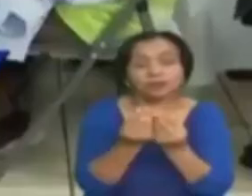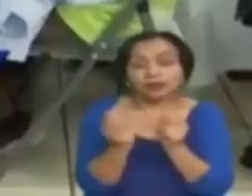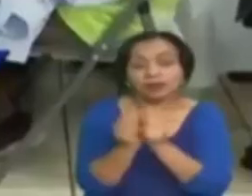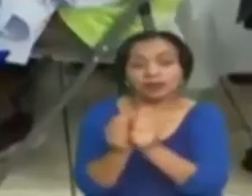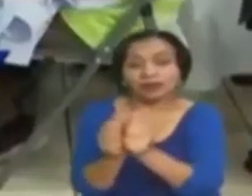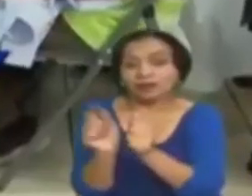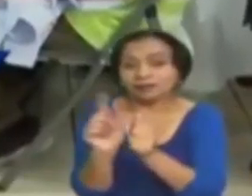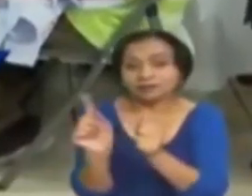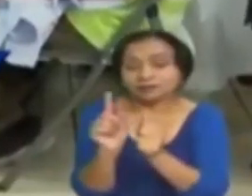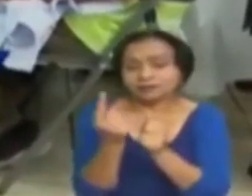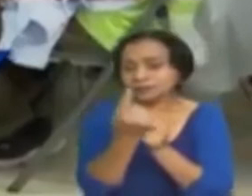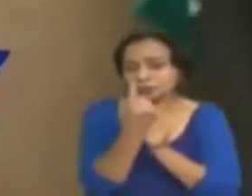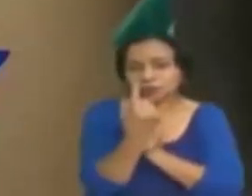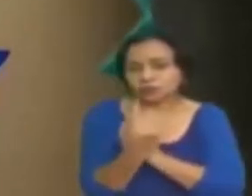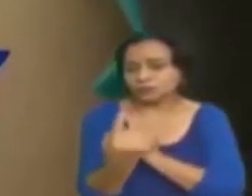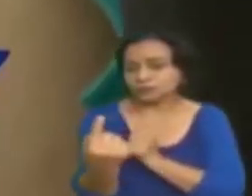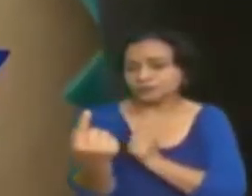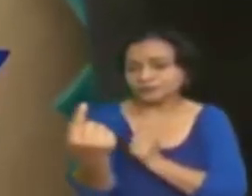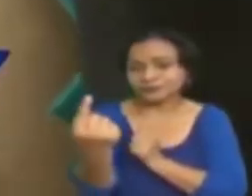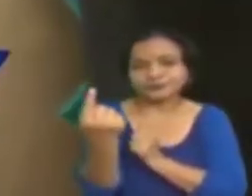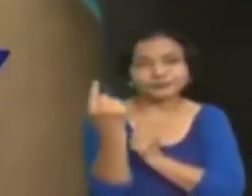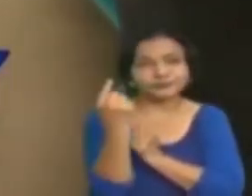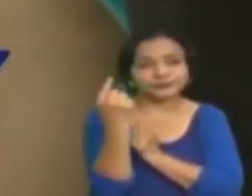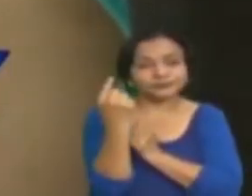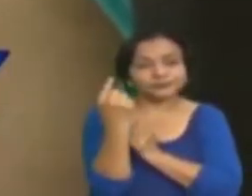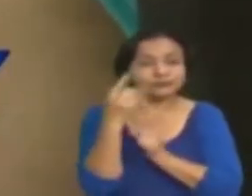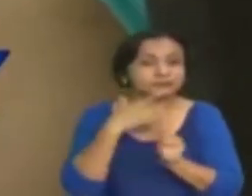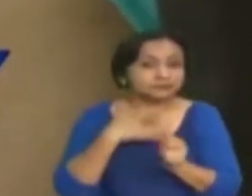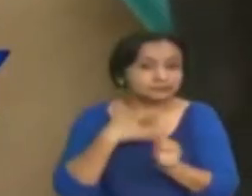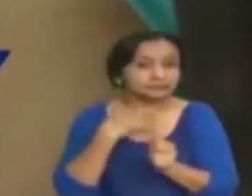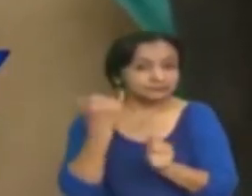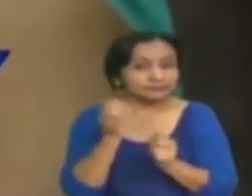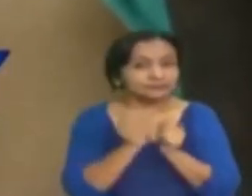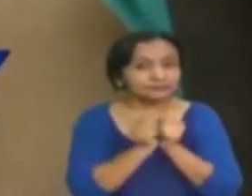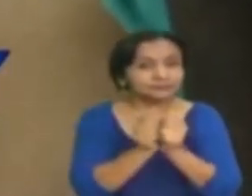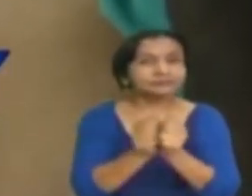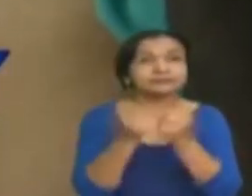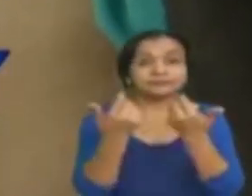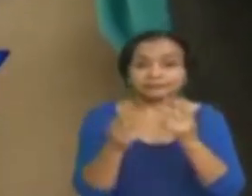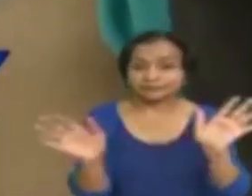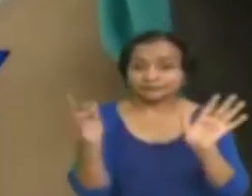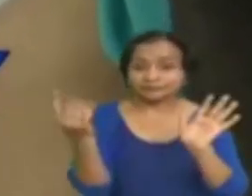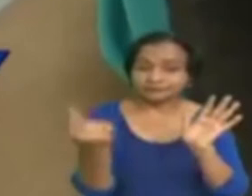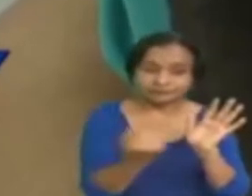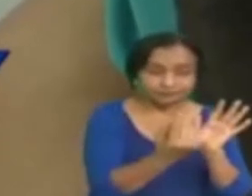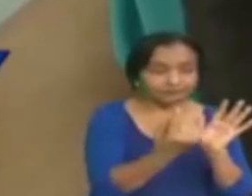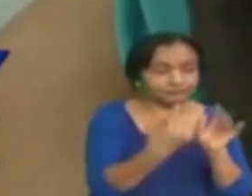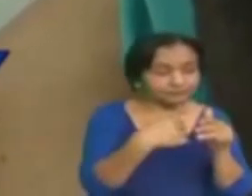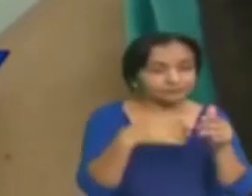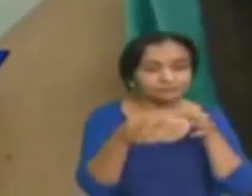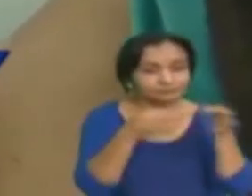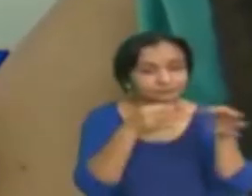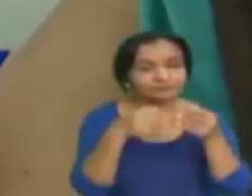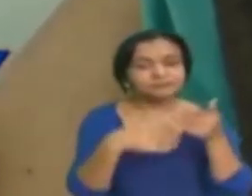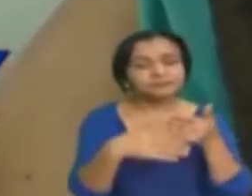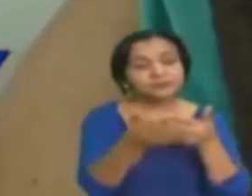Dios hemos logrado contener, estamos logrando contener. Todos los días lo decimos, pero ¿por